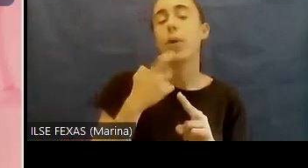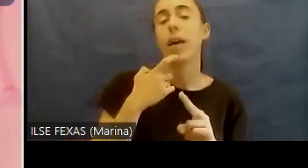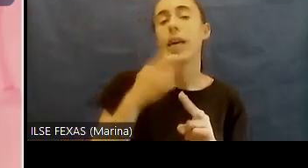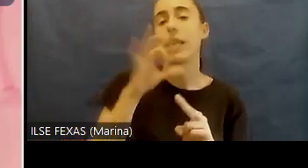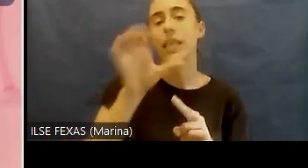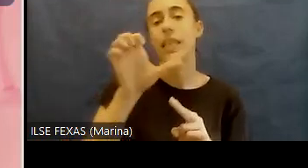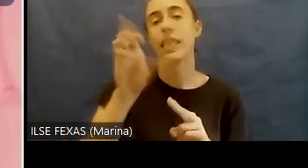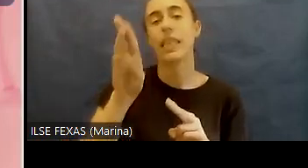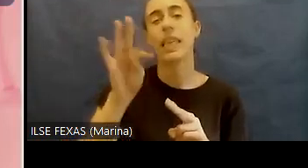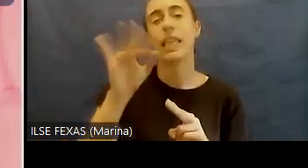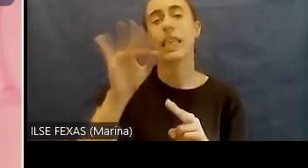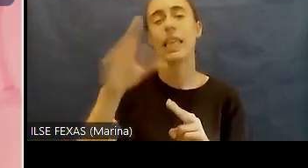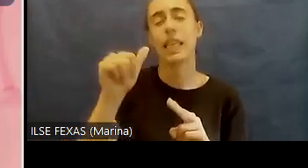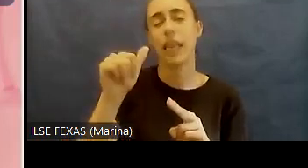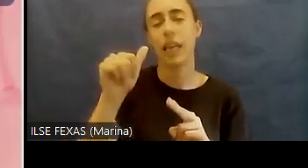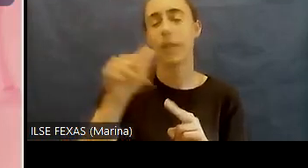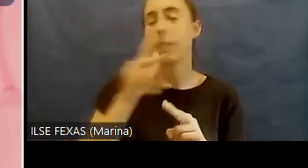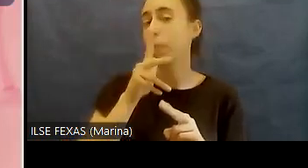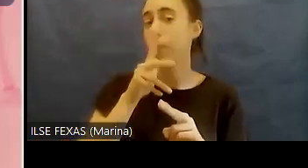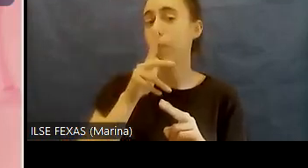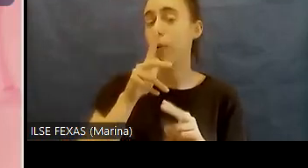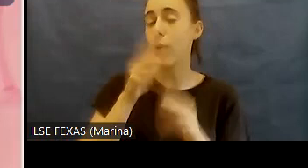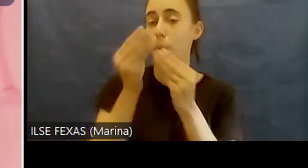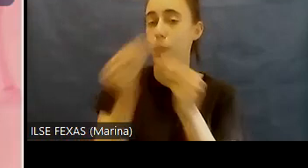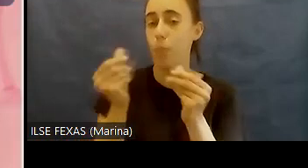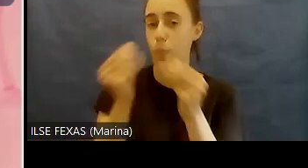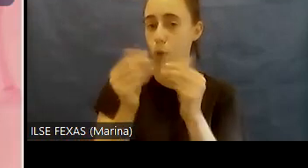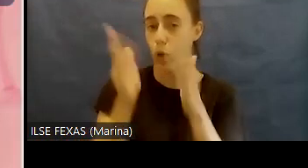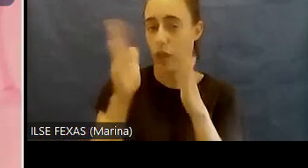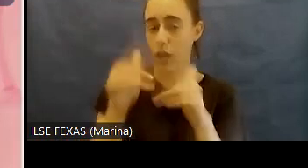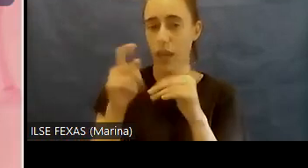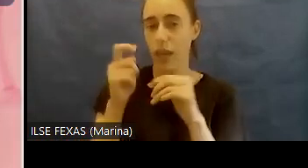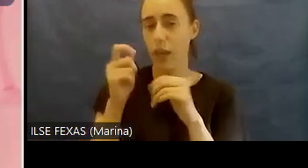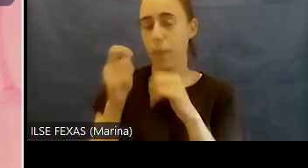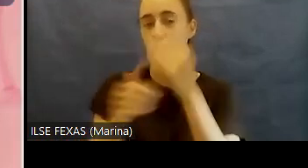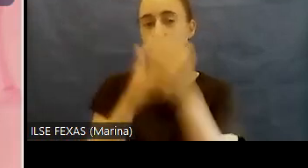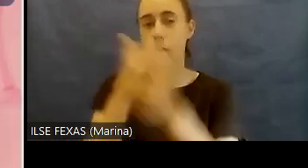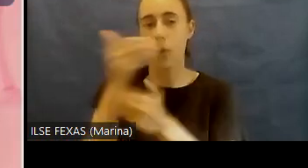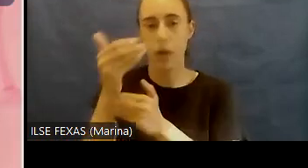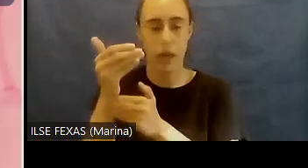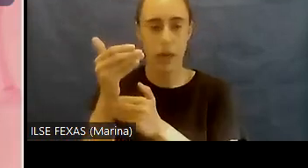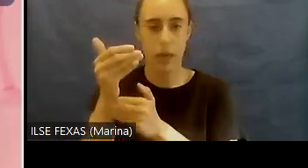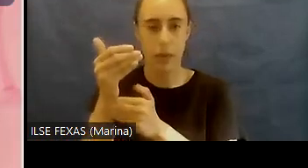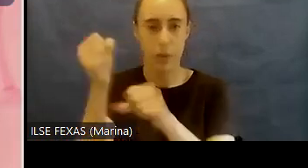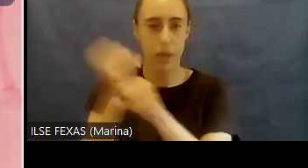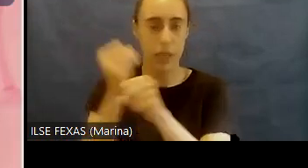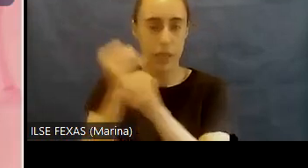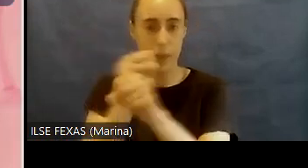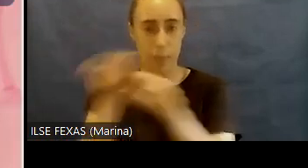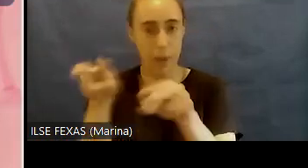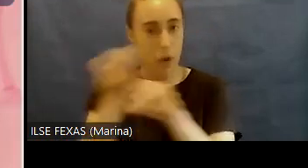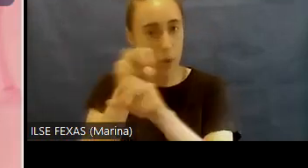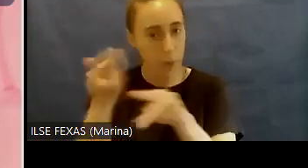esas glándulas salivares no actúan como tal, se atrofian, se afectan y aparece una estomatitis